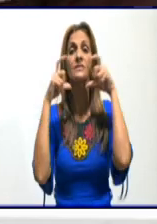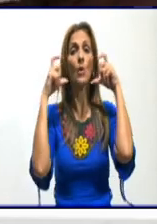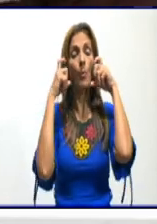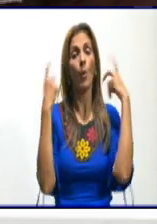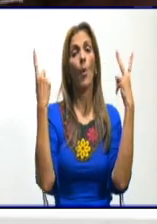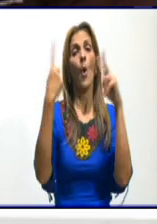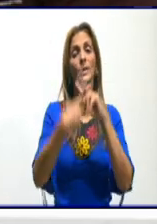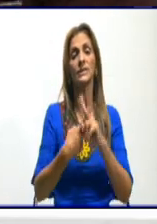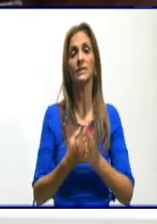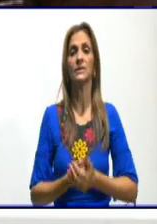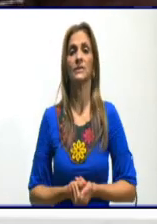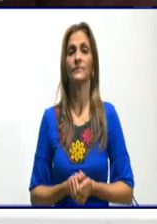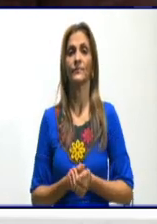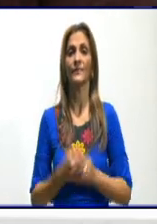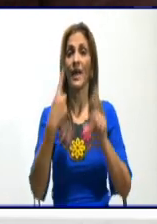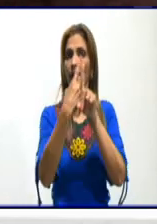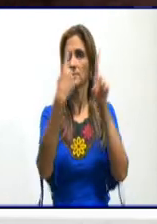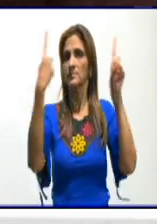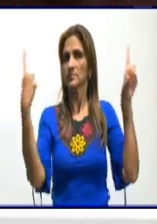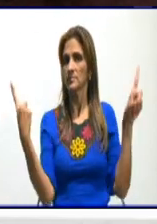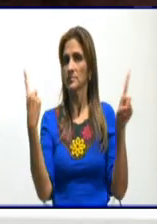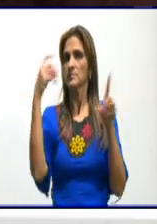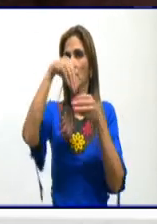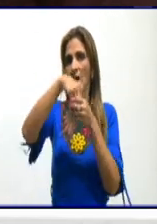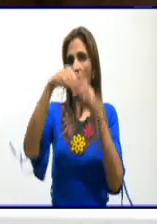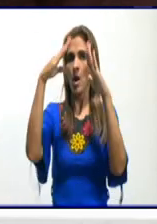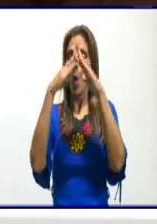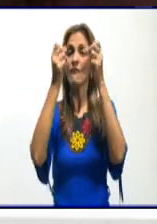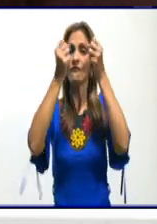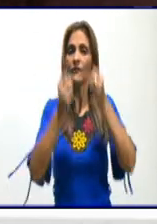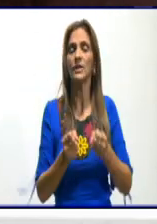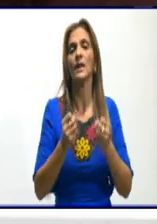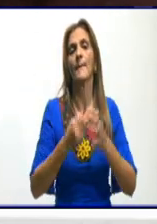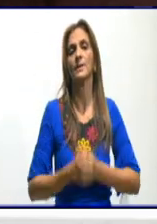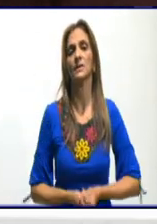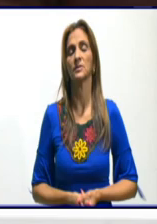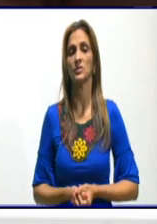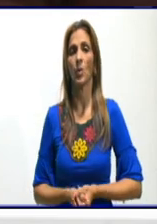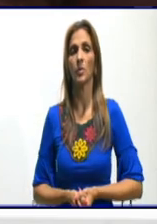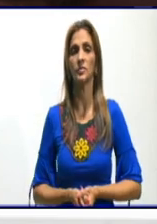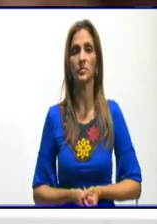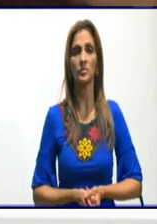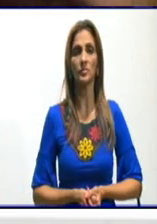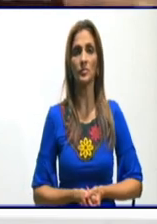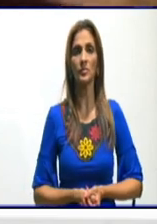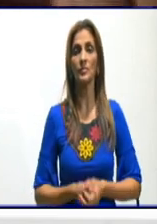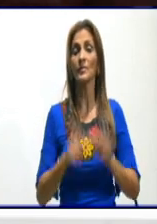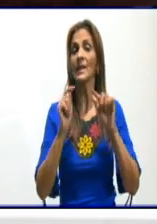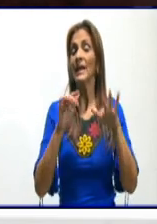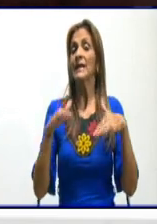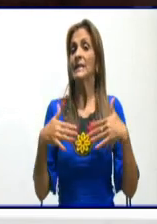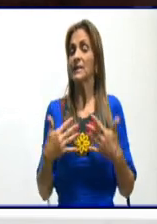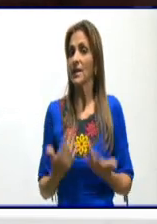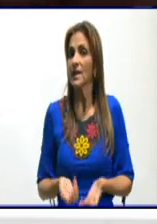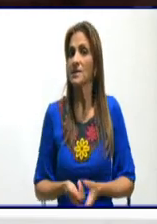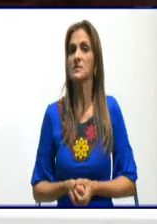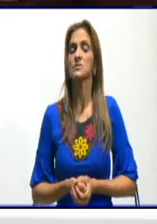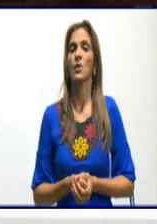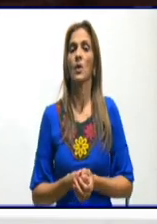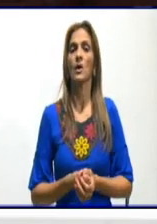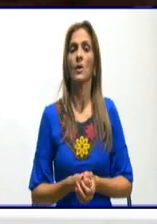el confinamiento. Que confinamiento es una manera fina, podría decir, de